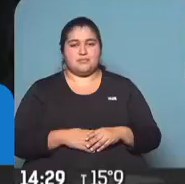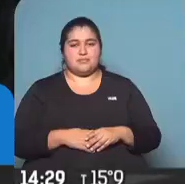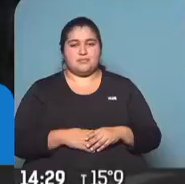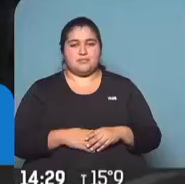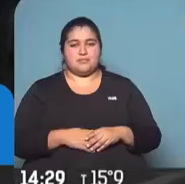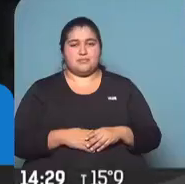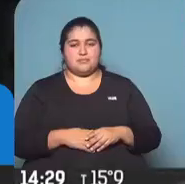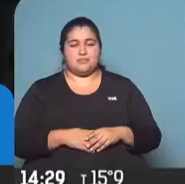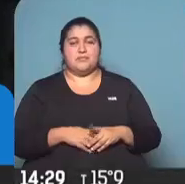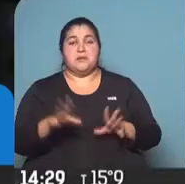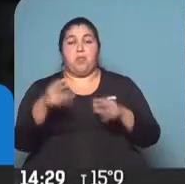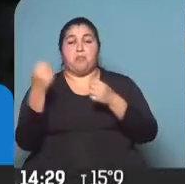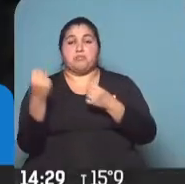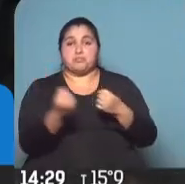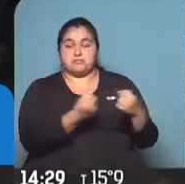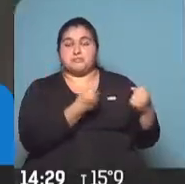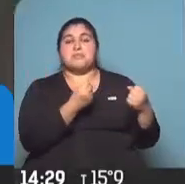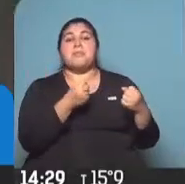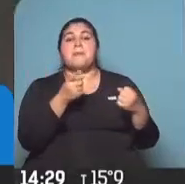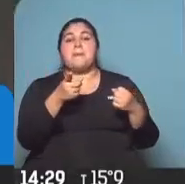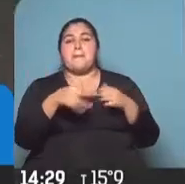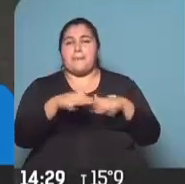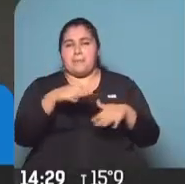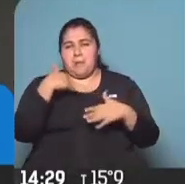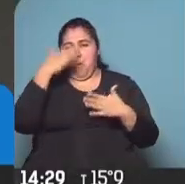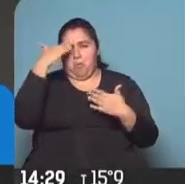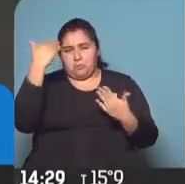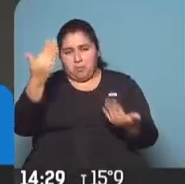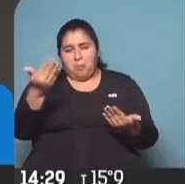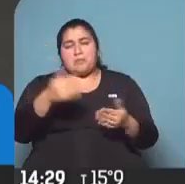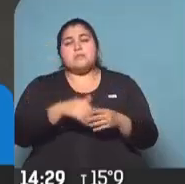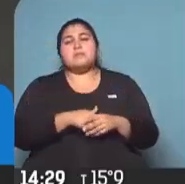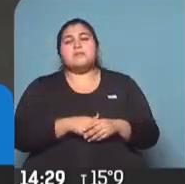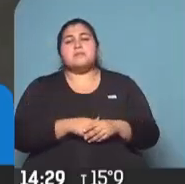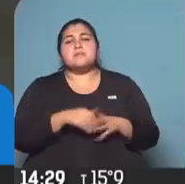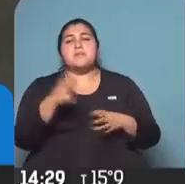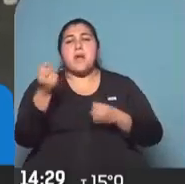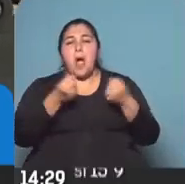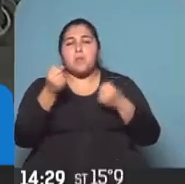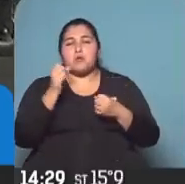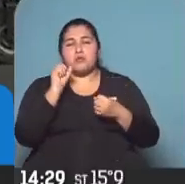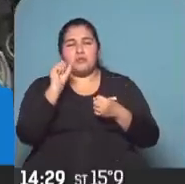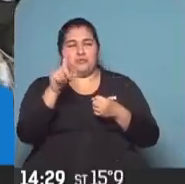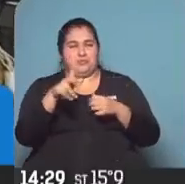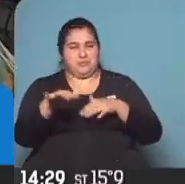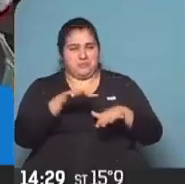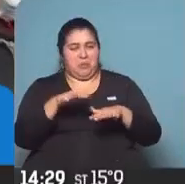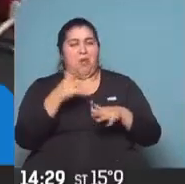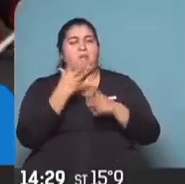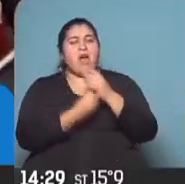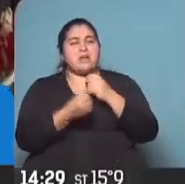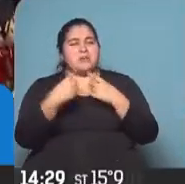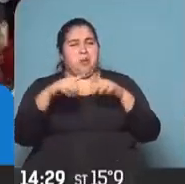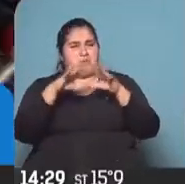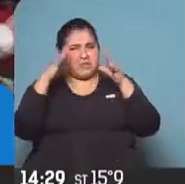se aproxima para rendir honores un camión o valla automatizada camiones de gran